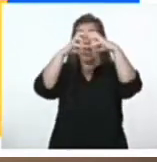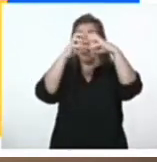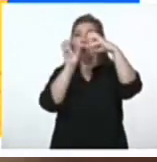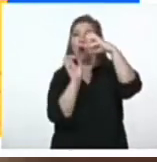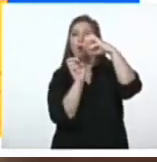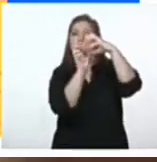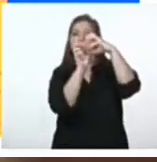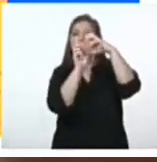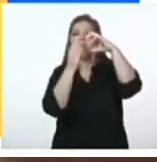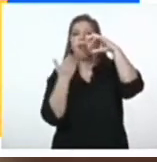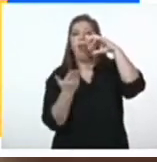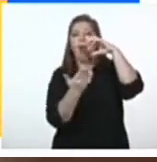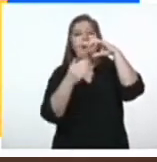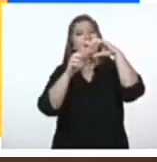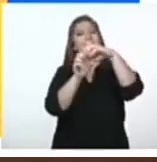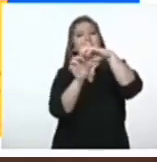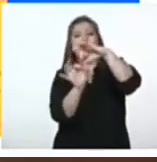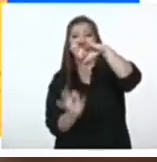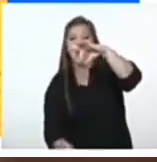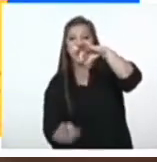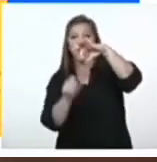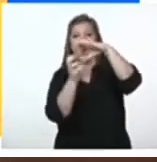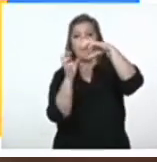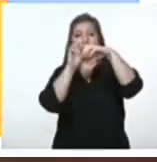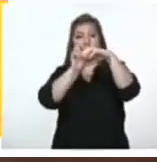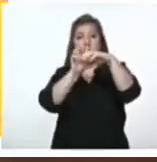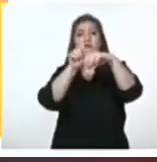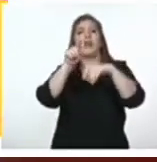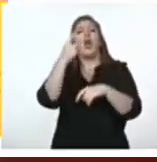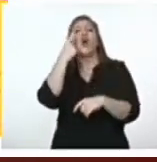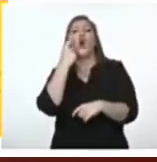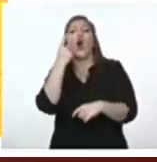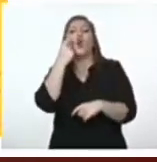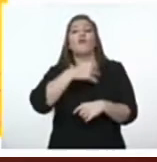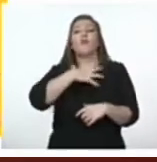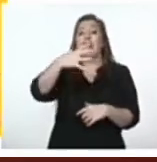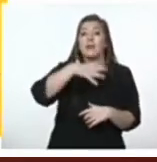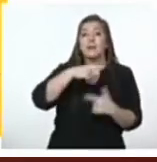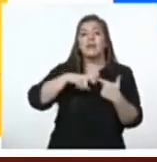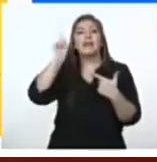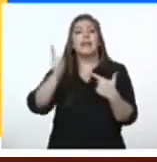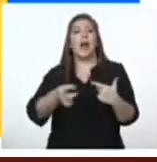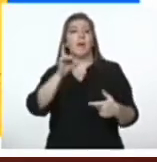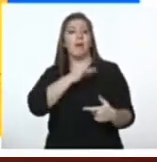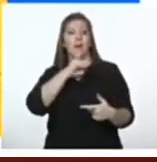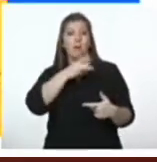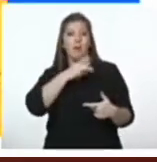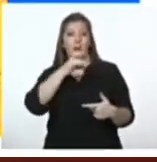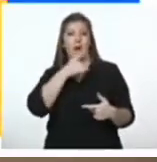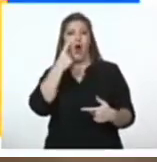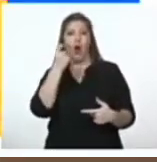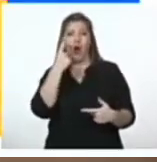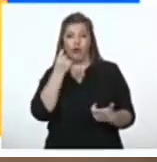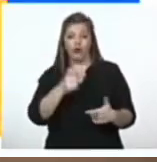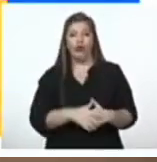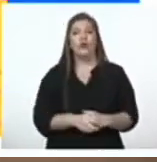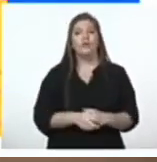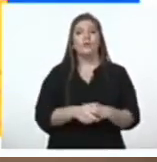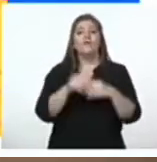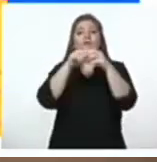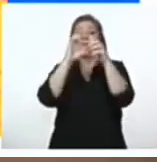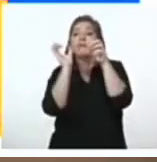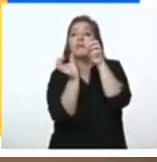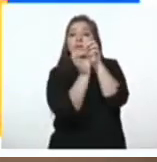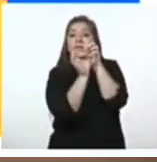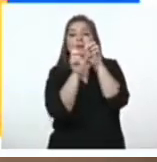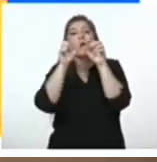la médula espinal. Es el encargado de regular la respiración y también la frecuencia cardíaca. La protuberancia, además